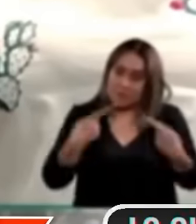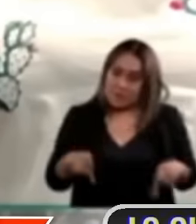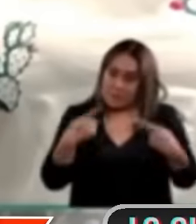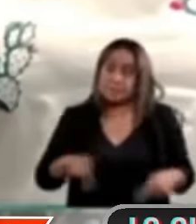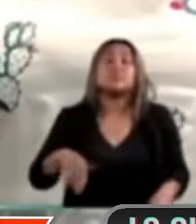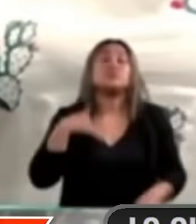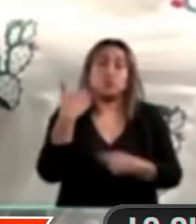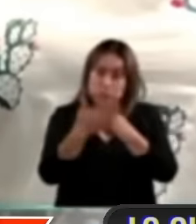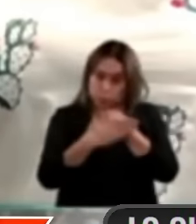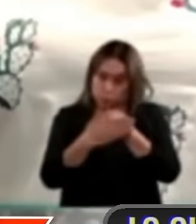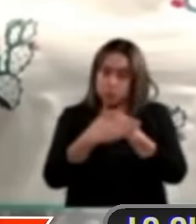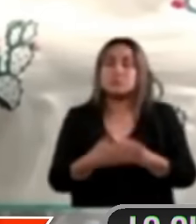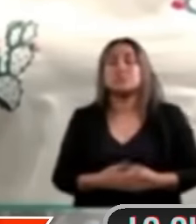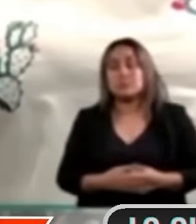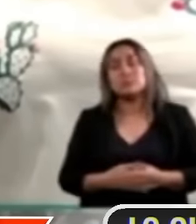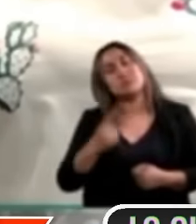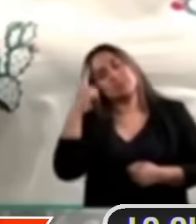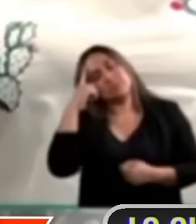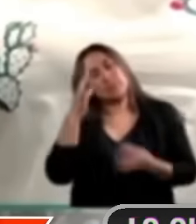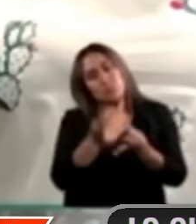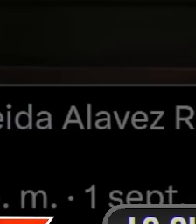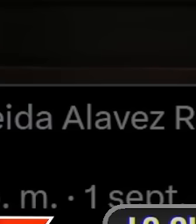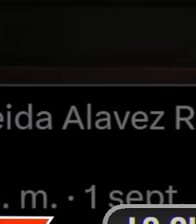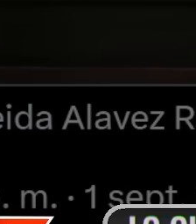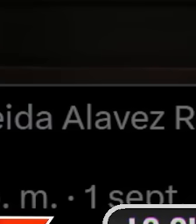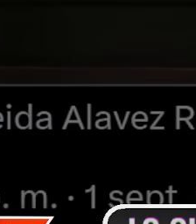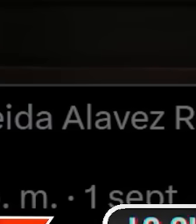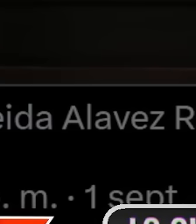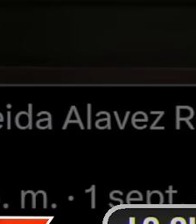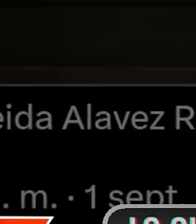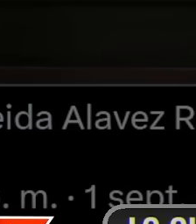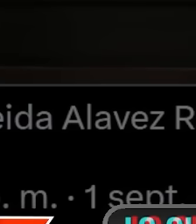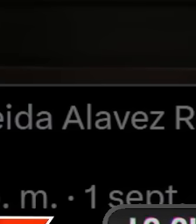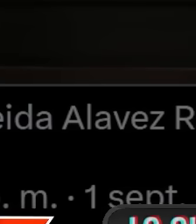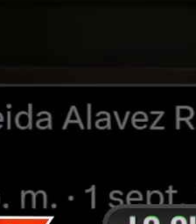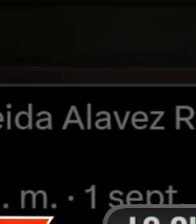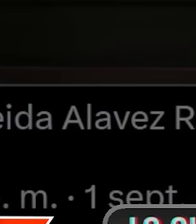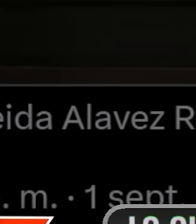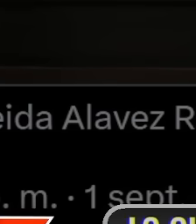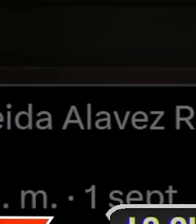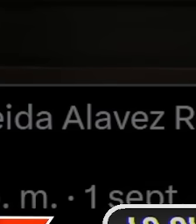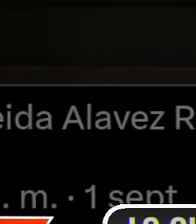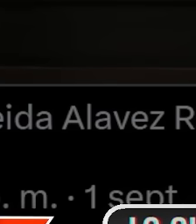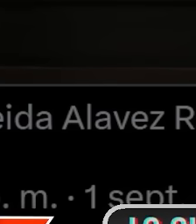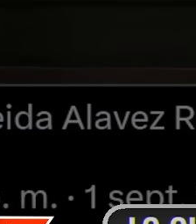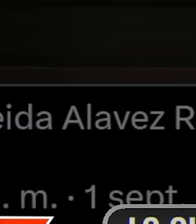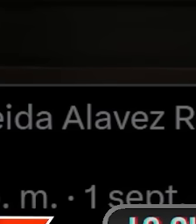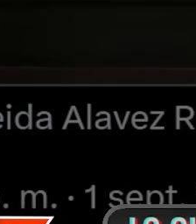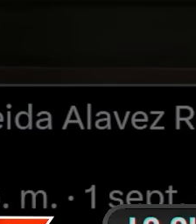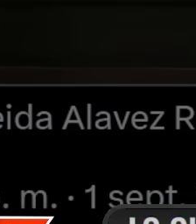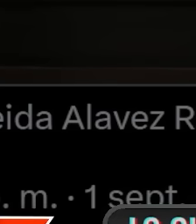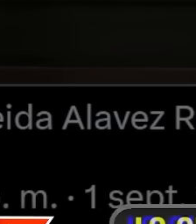Xóchitl Gálvez. Fíjense nada más, tiene hasta más carácter. Una sola diputada se acabó a la candidata. A la